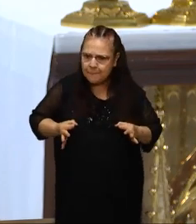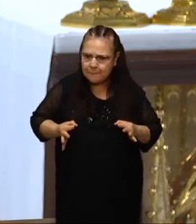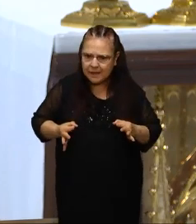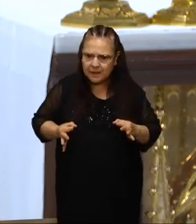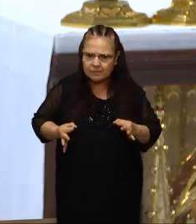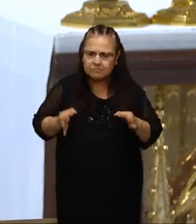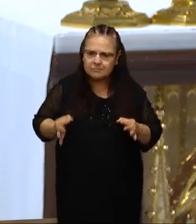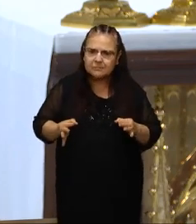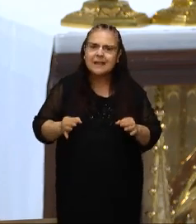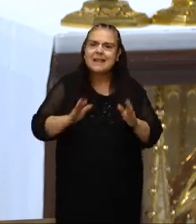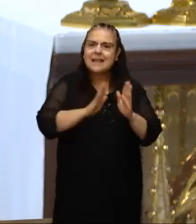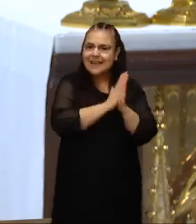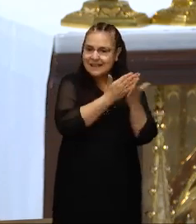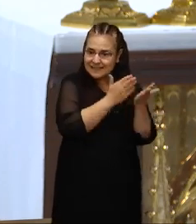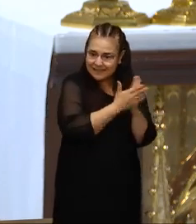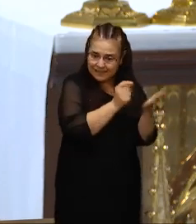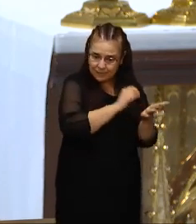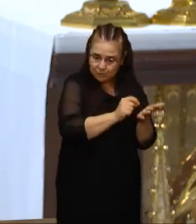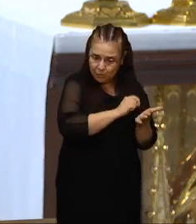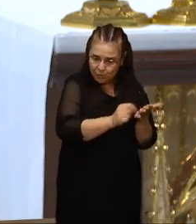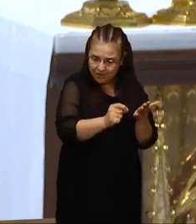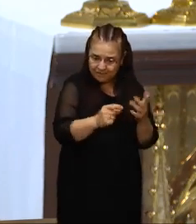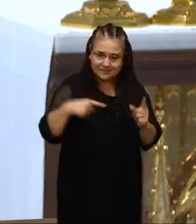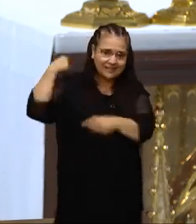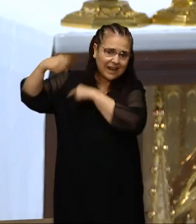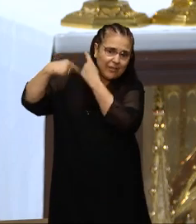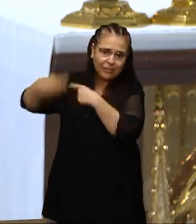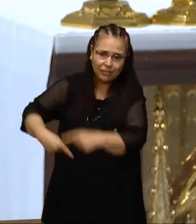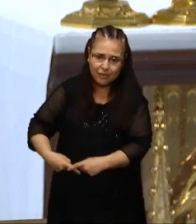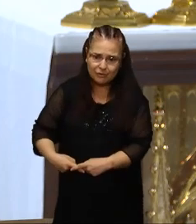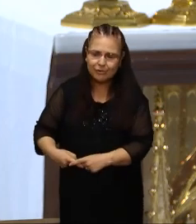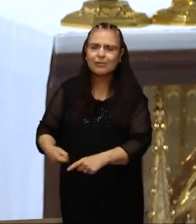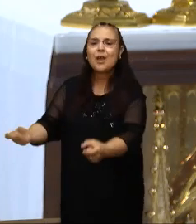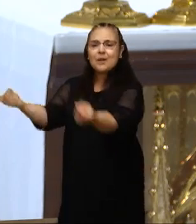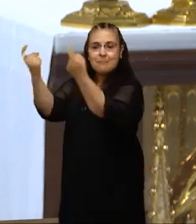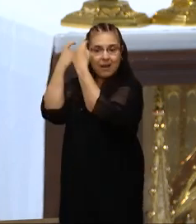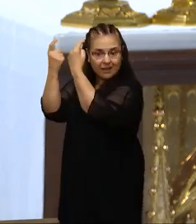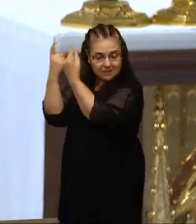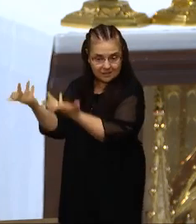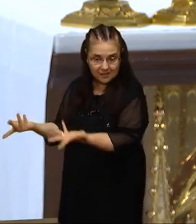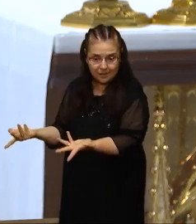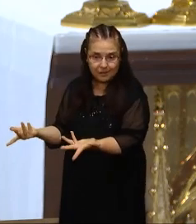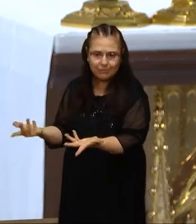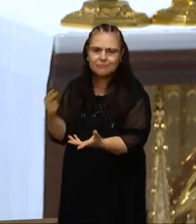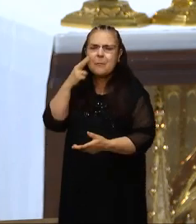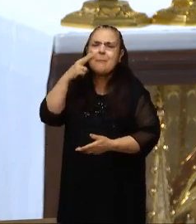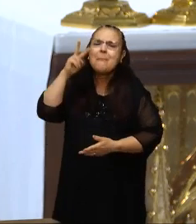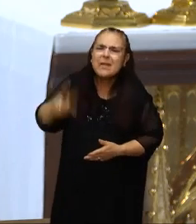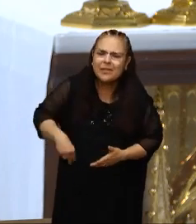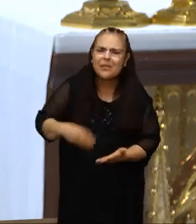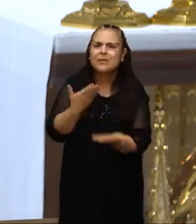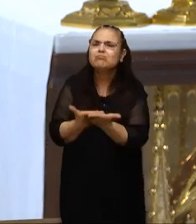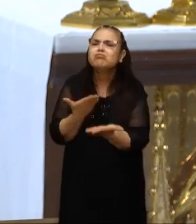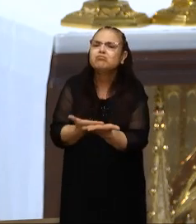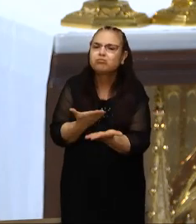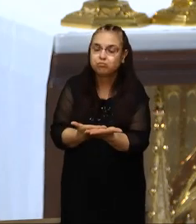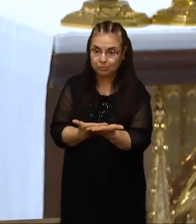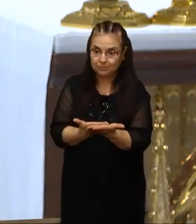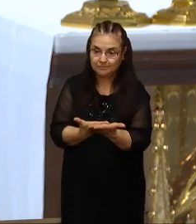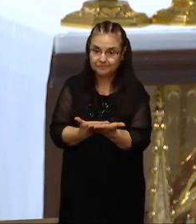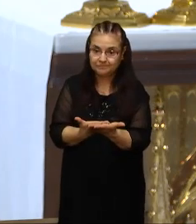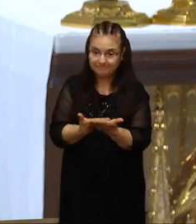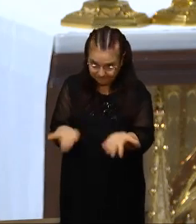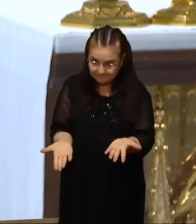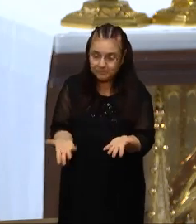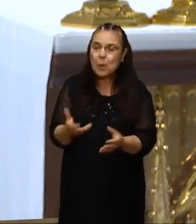indispensable de la Escritura, de la tradición y el magisterio, que son los que nos dan la garantía del verdadero Evangelio de Jesucristo.